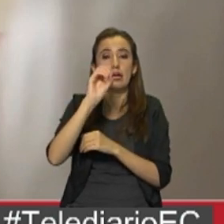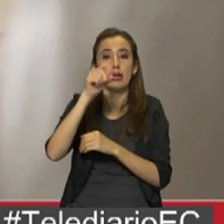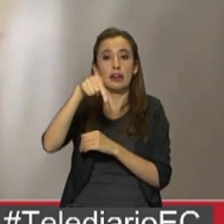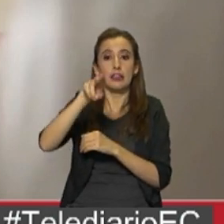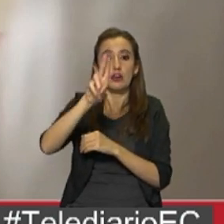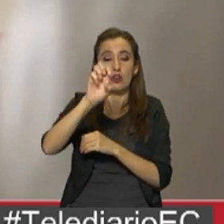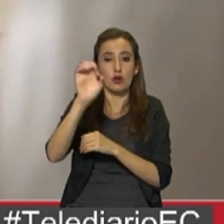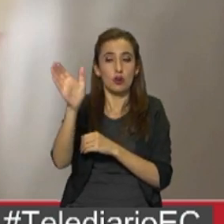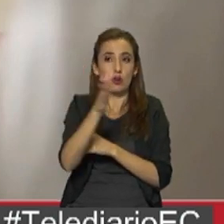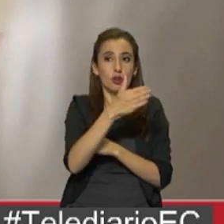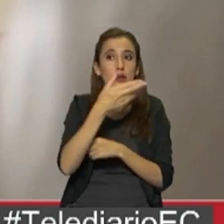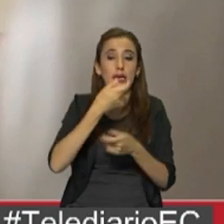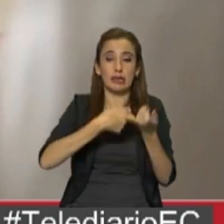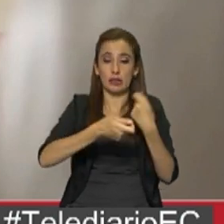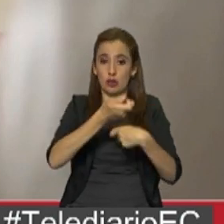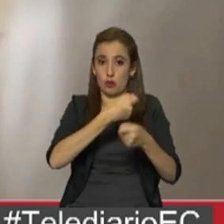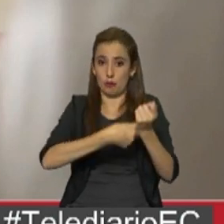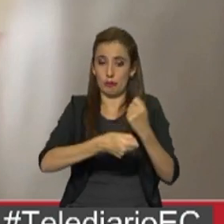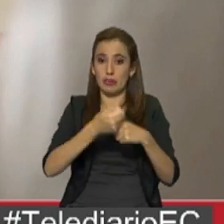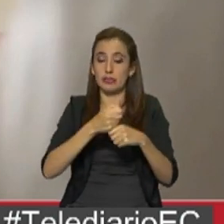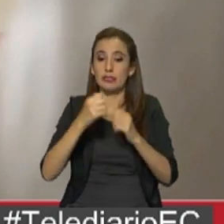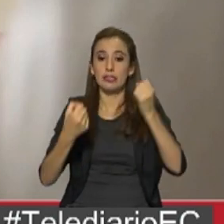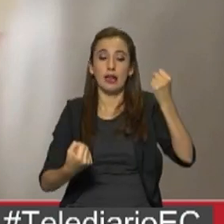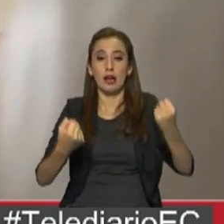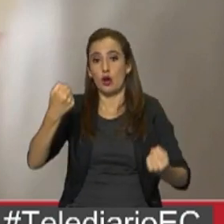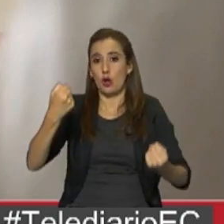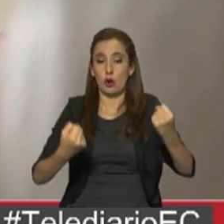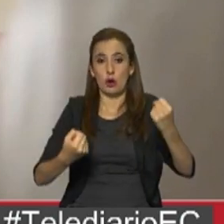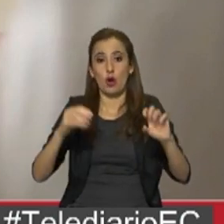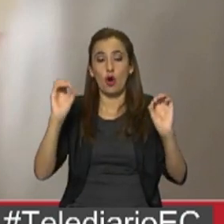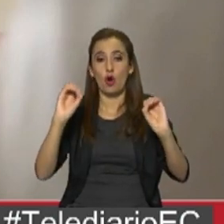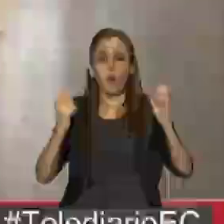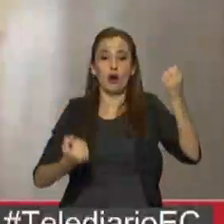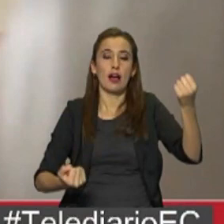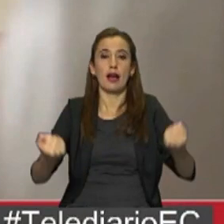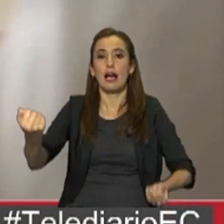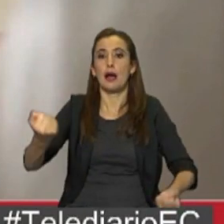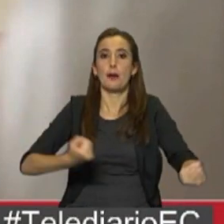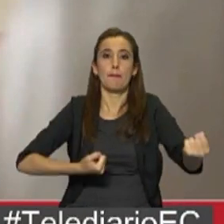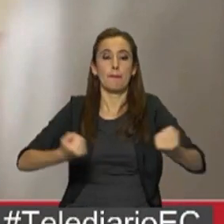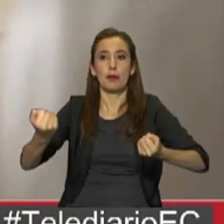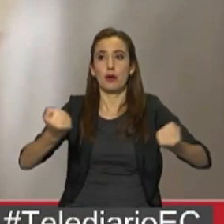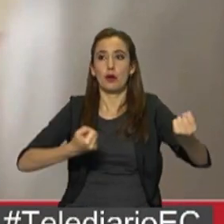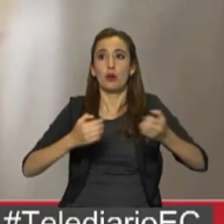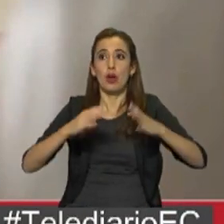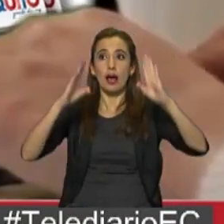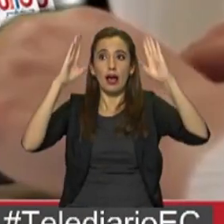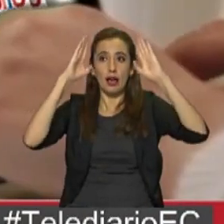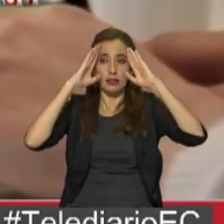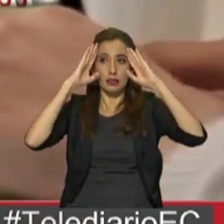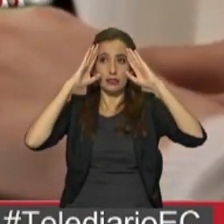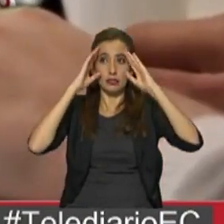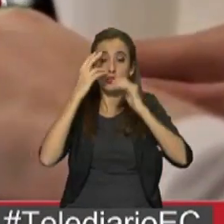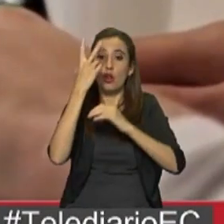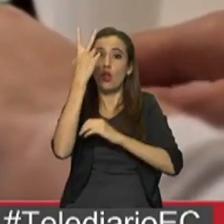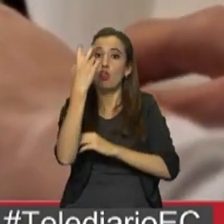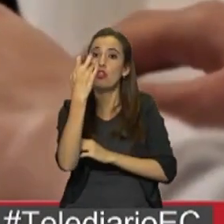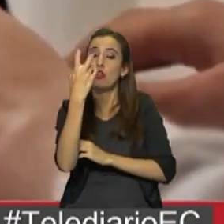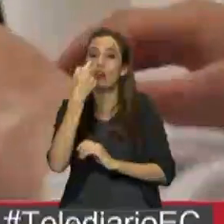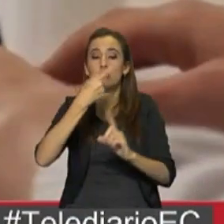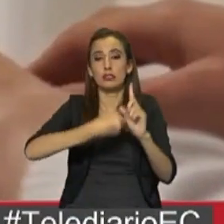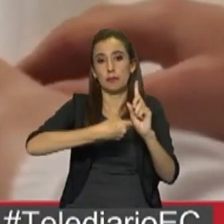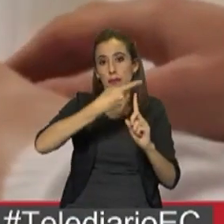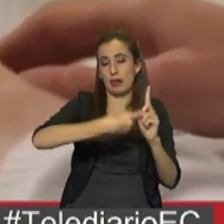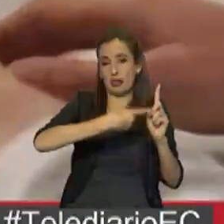distribuidores y comerciantes que ingresarán con camioneta o camión sin embargo atención ciudadanos existen 12 mercados que están